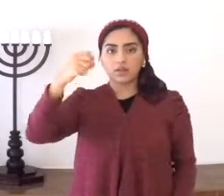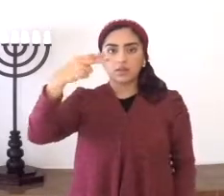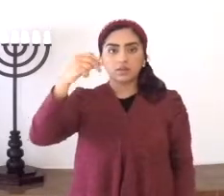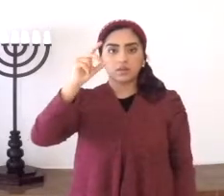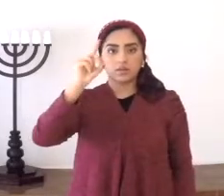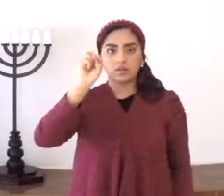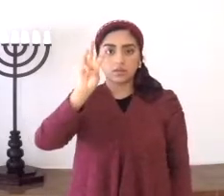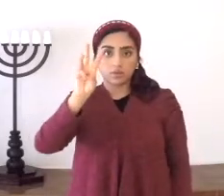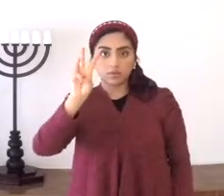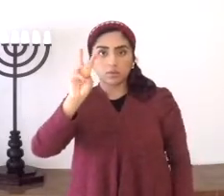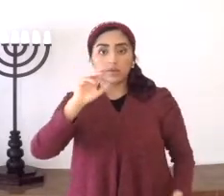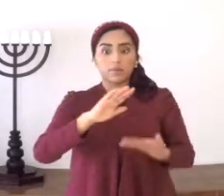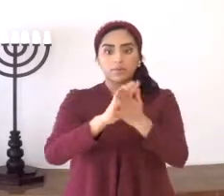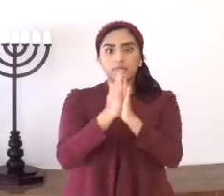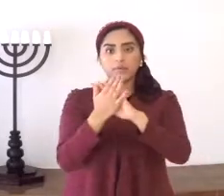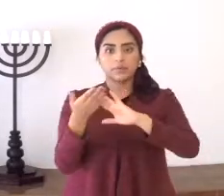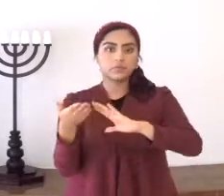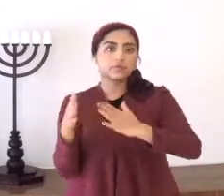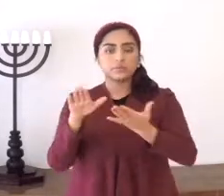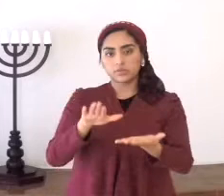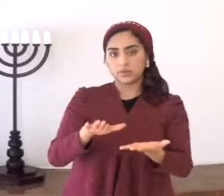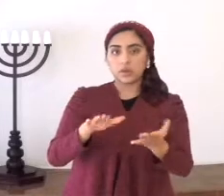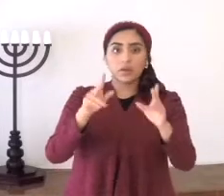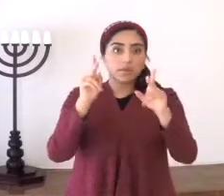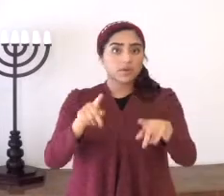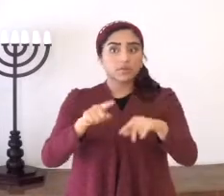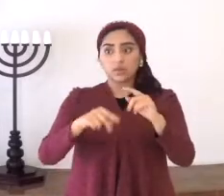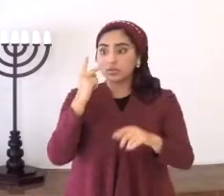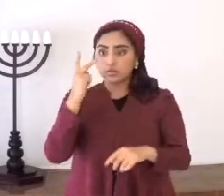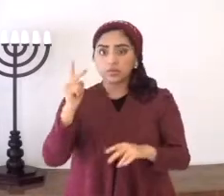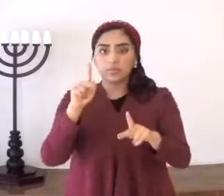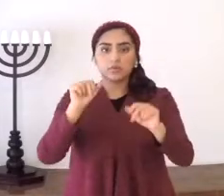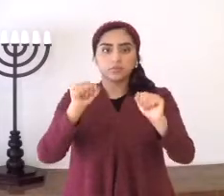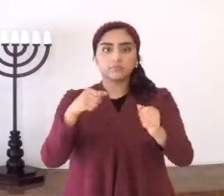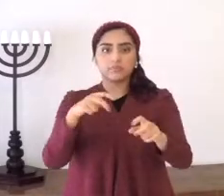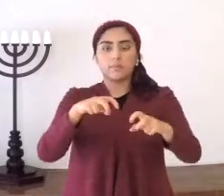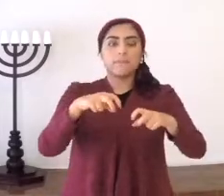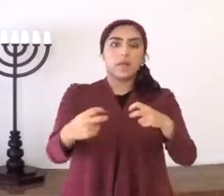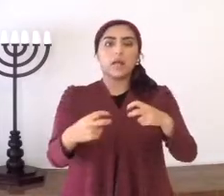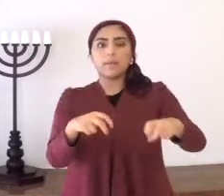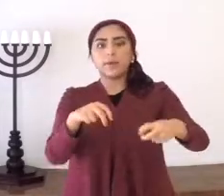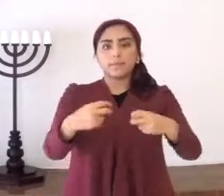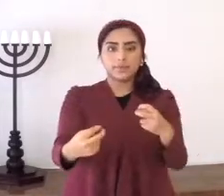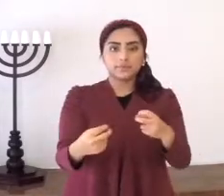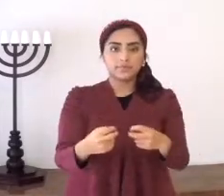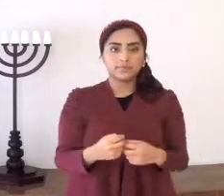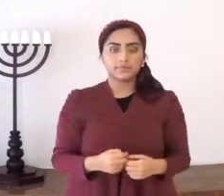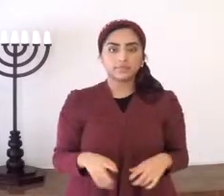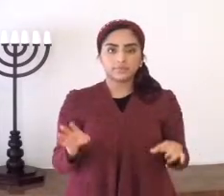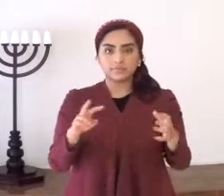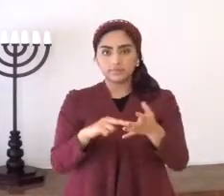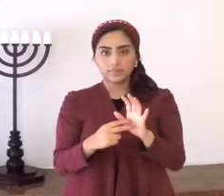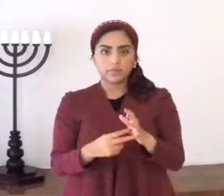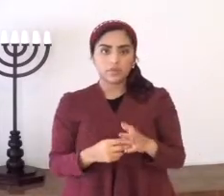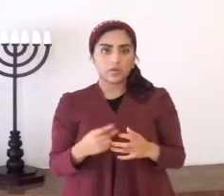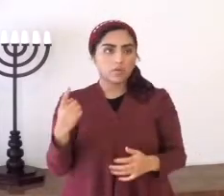son sombra y la sombra lleva a la muerte. Si no se ven las cosas, la persona puede tropezar.